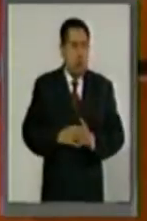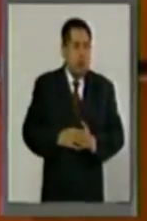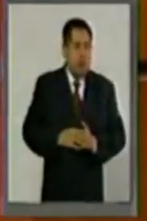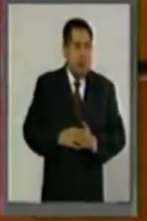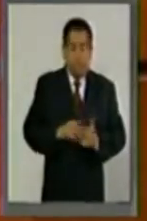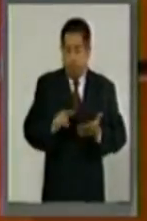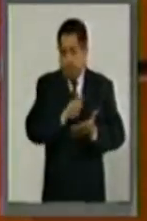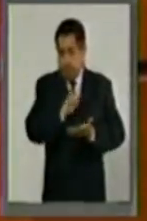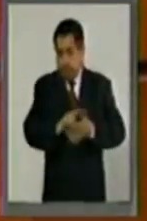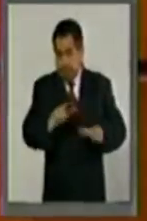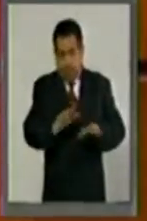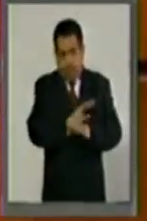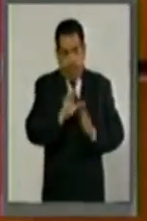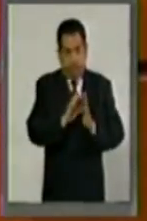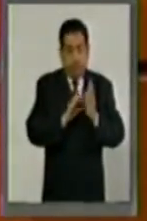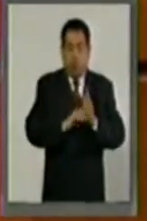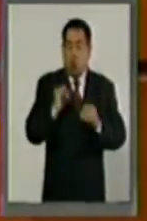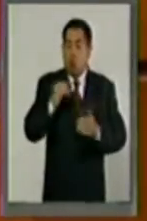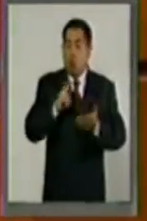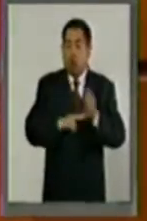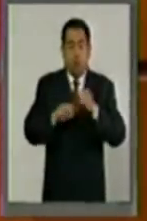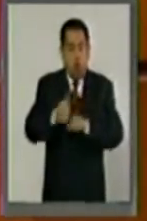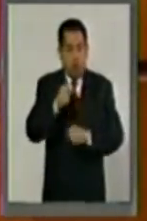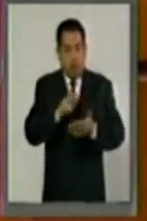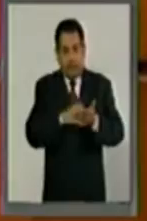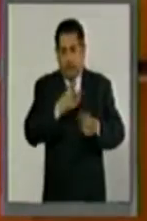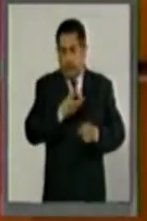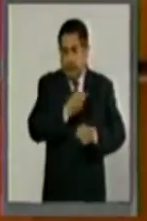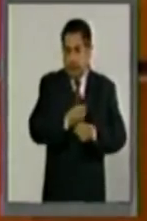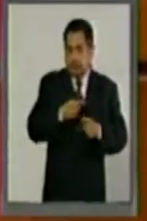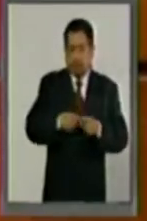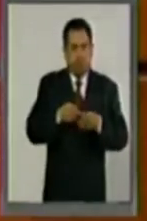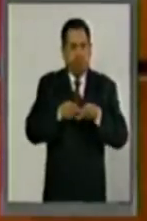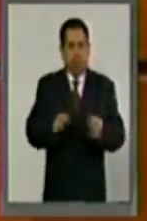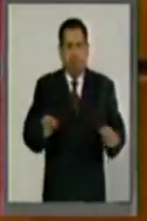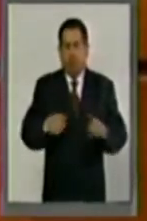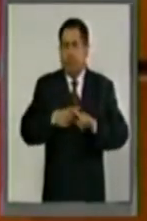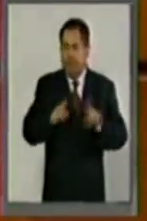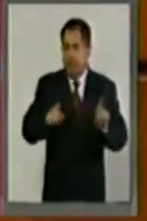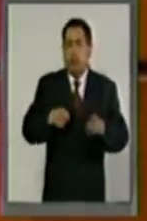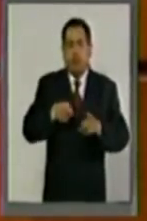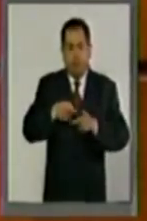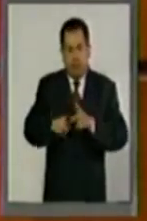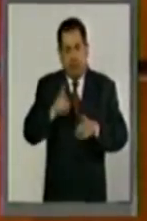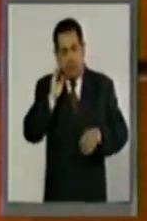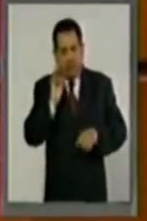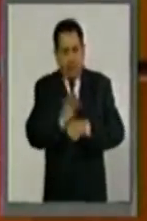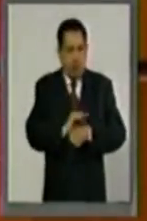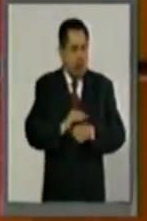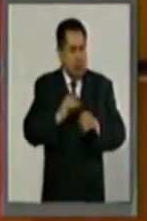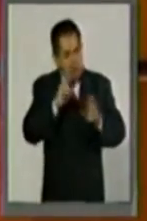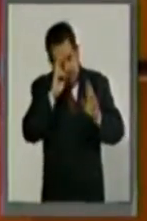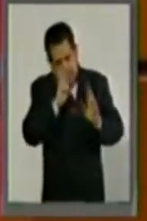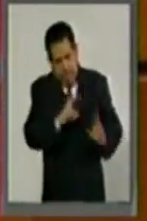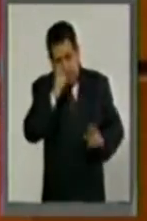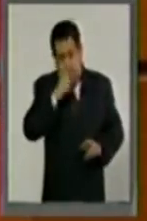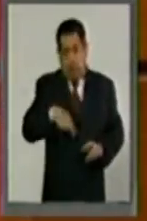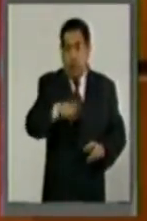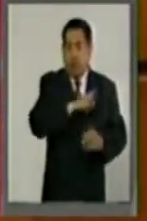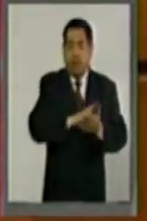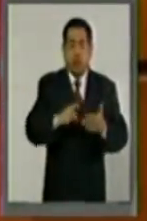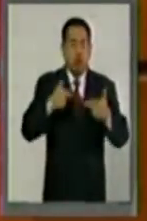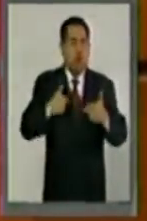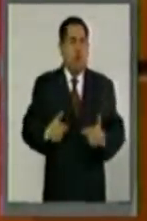reforma constitucional del junio de 2011 representó un parteaguas en la promoción, protección y respeto a los